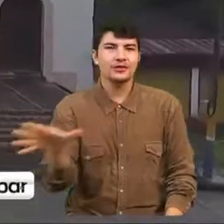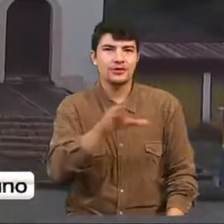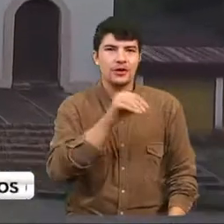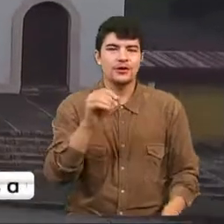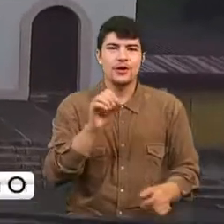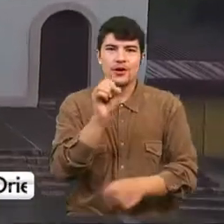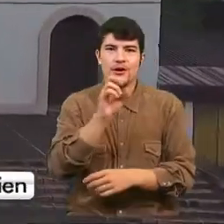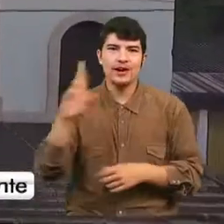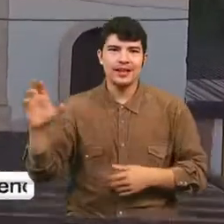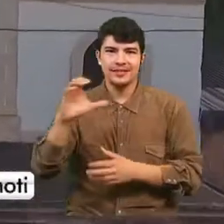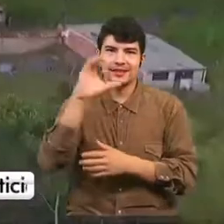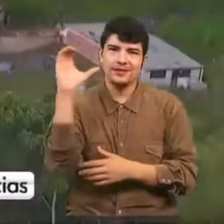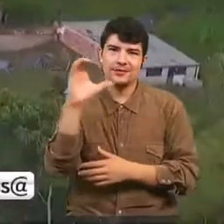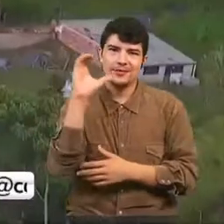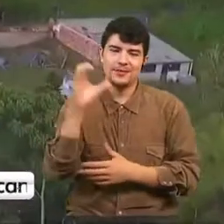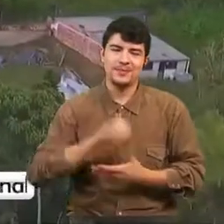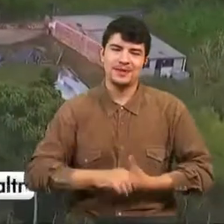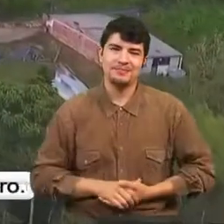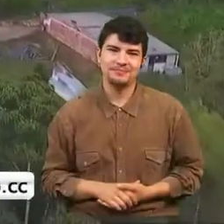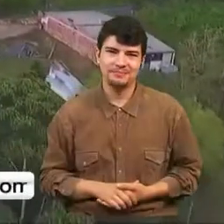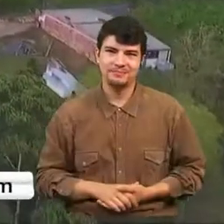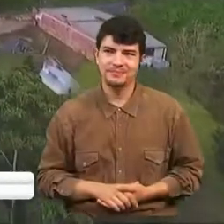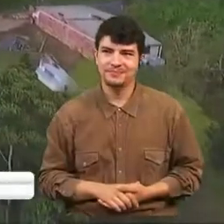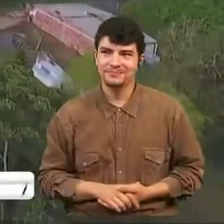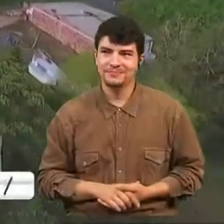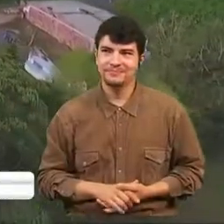oriente del país y para toda Colombia.